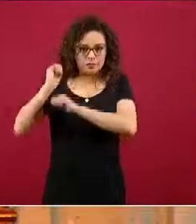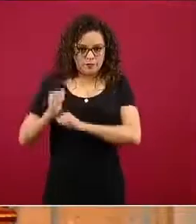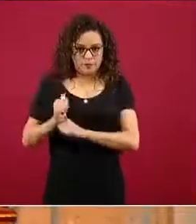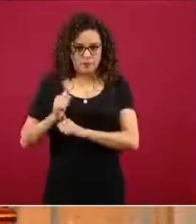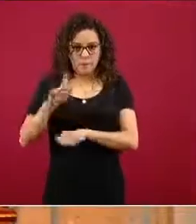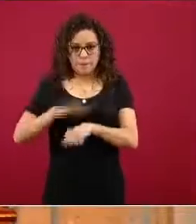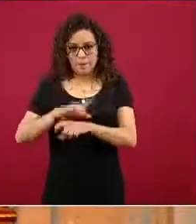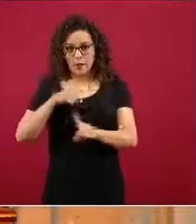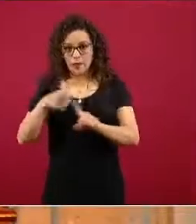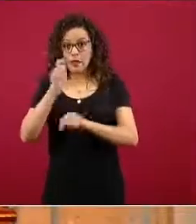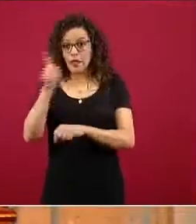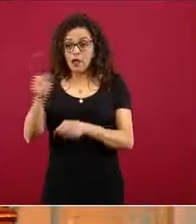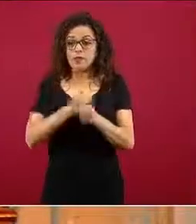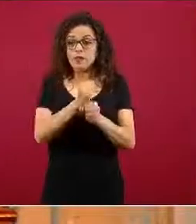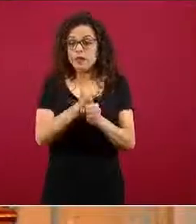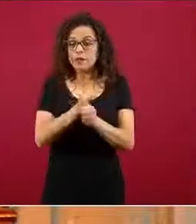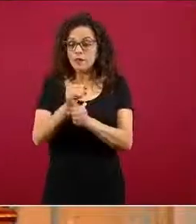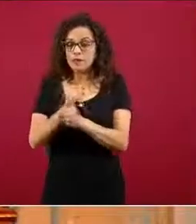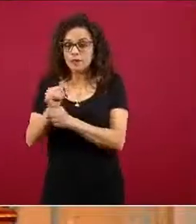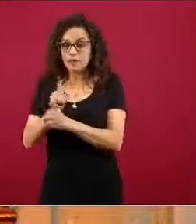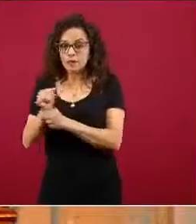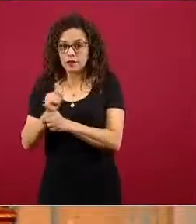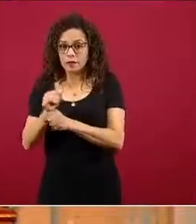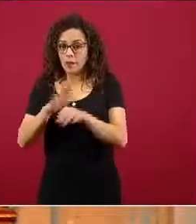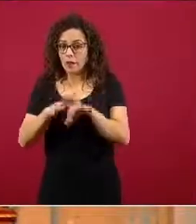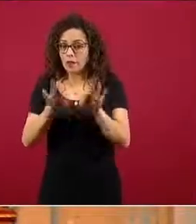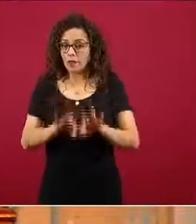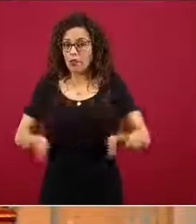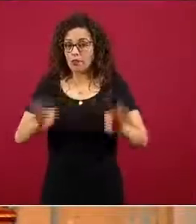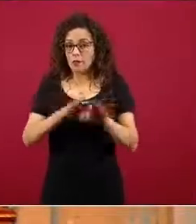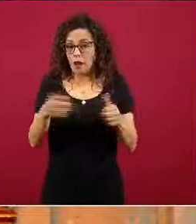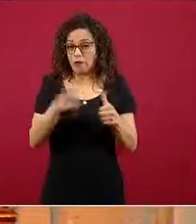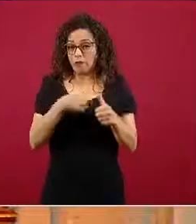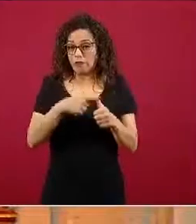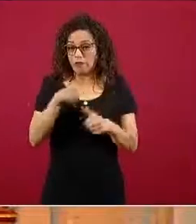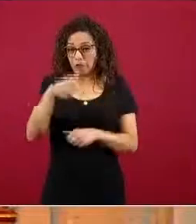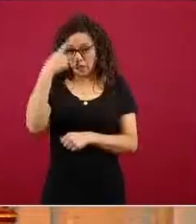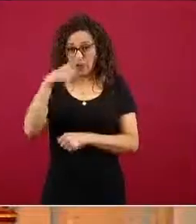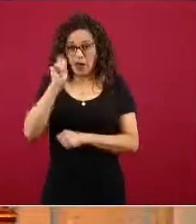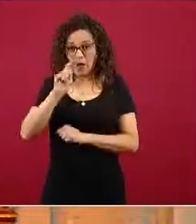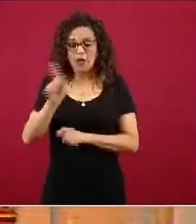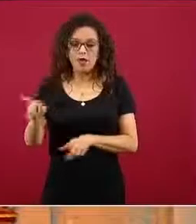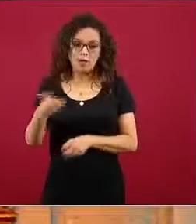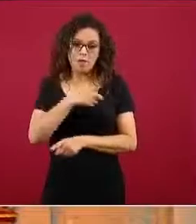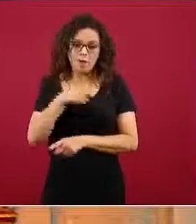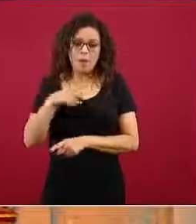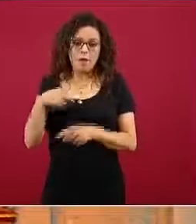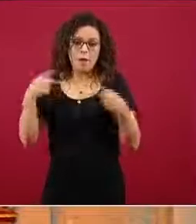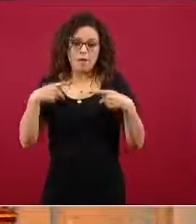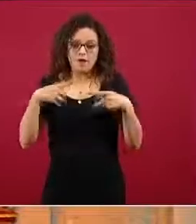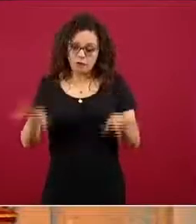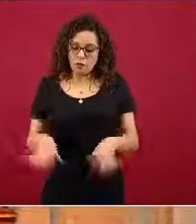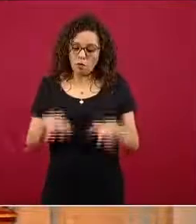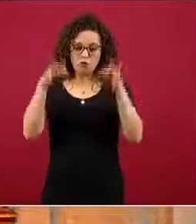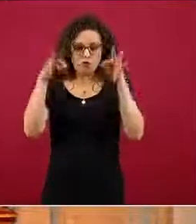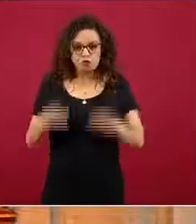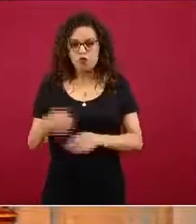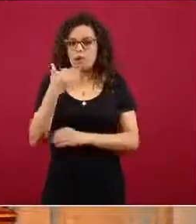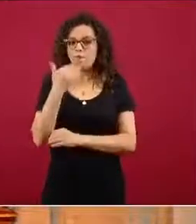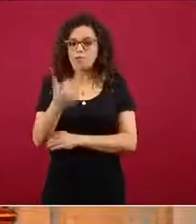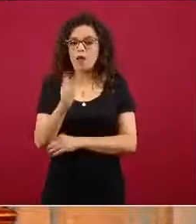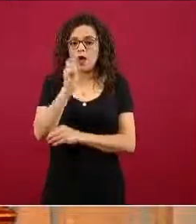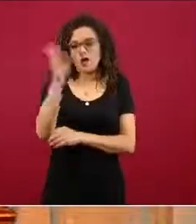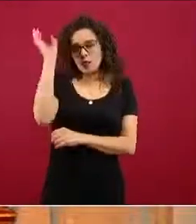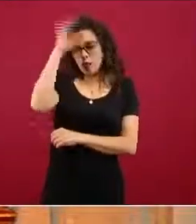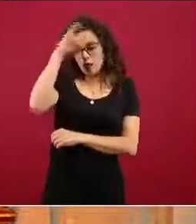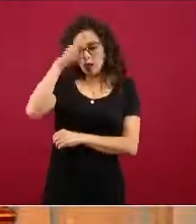fungirán como investigadoras o investigadores principales, que deben garantizar ser personas completamente solventes en términos